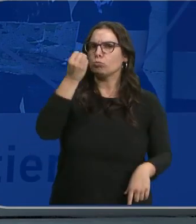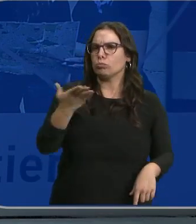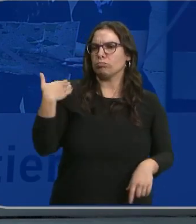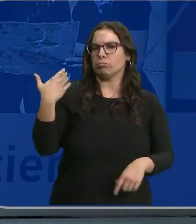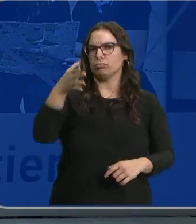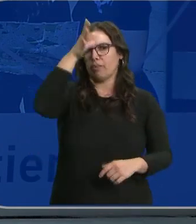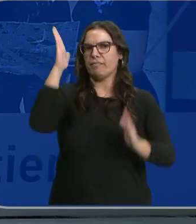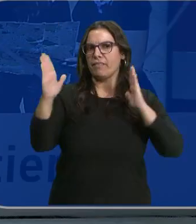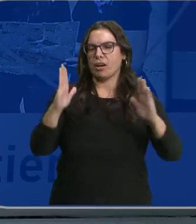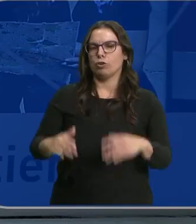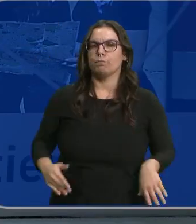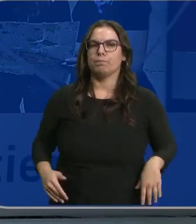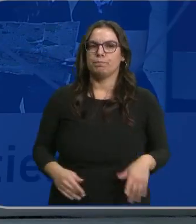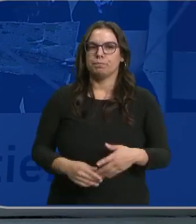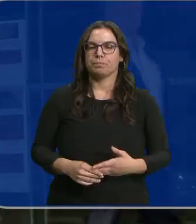este verano en el sector.